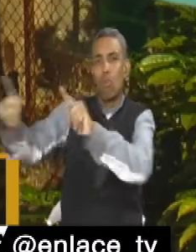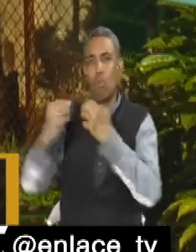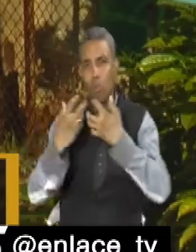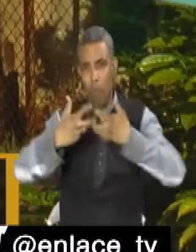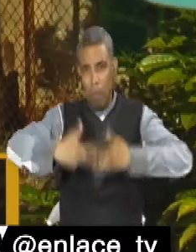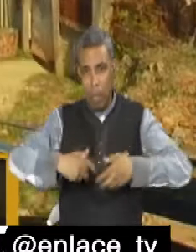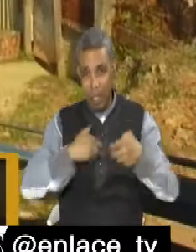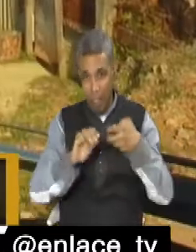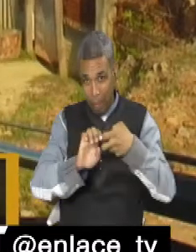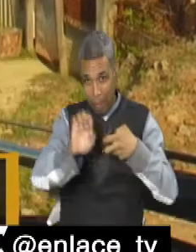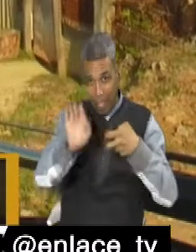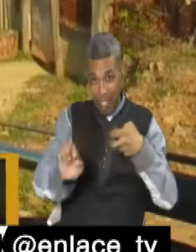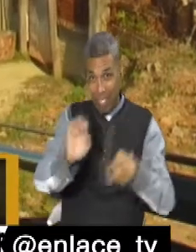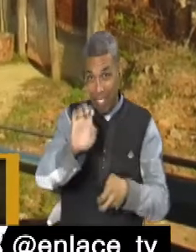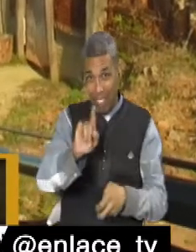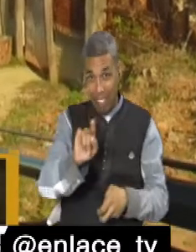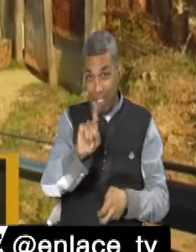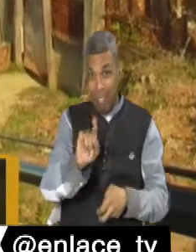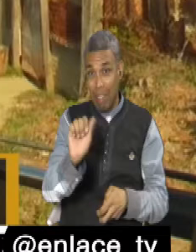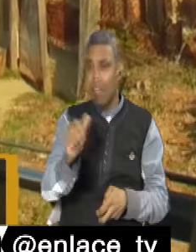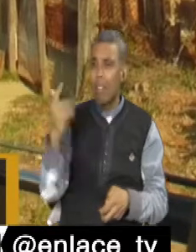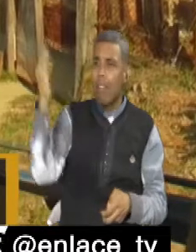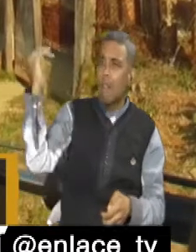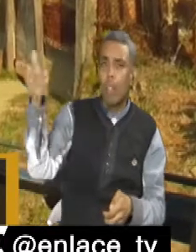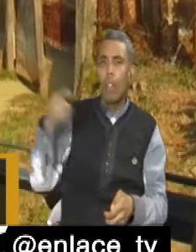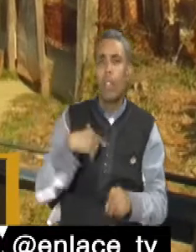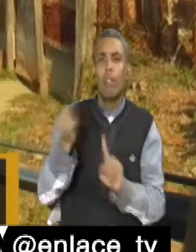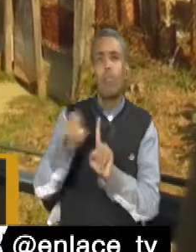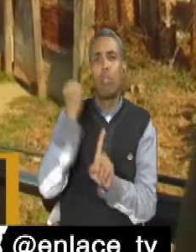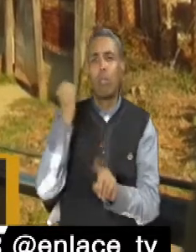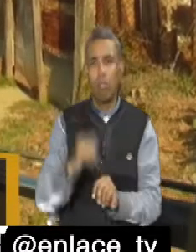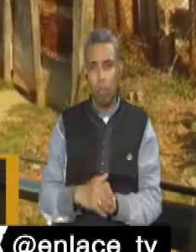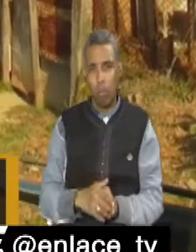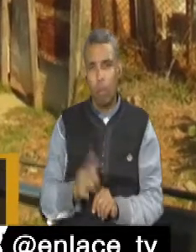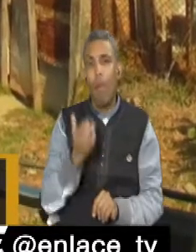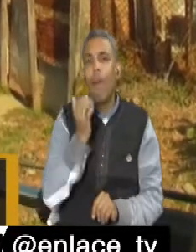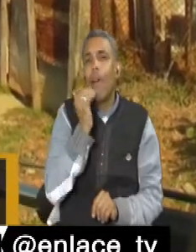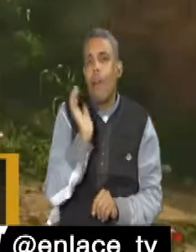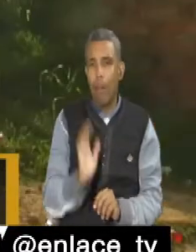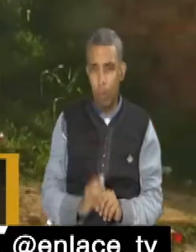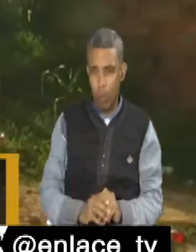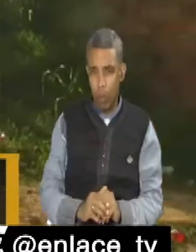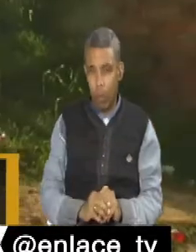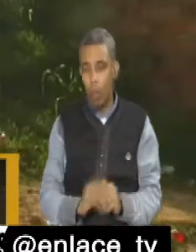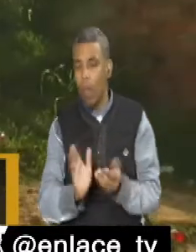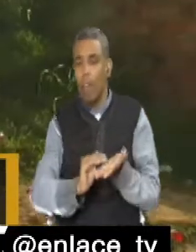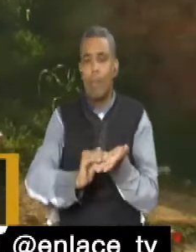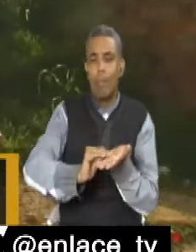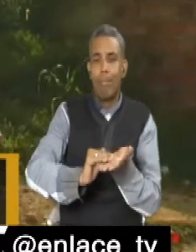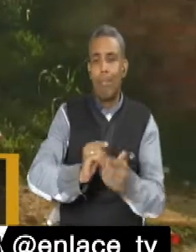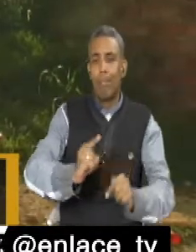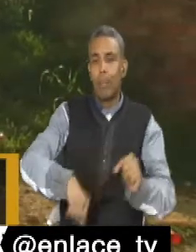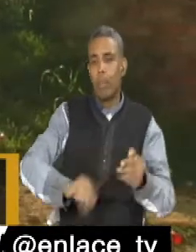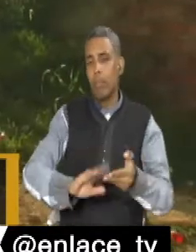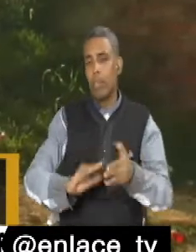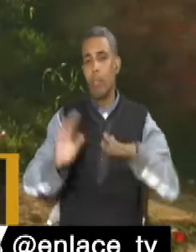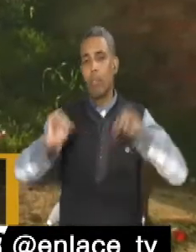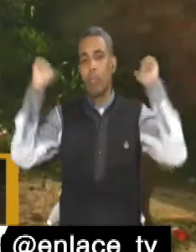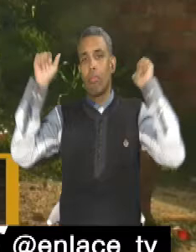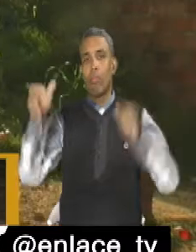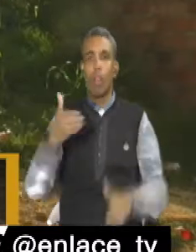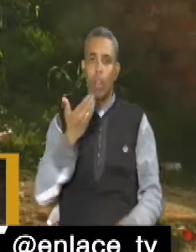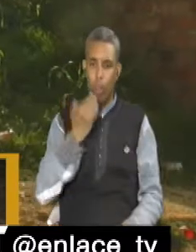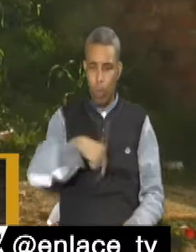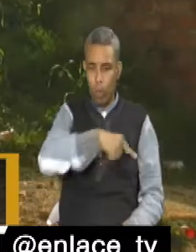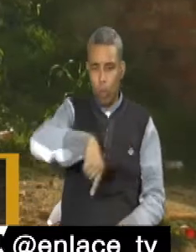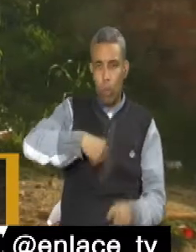va a ser imposible que ellos lleguen a completar el 100% del trabajo que se necesita realizar acá. En la misma zona había un